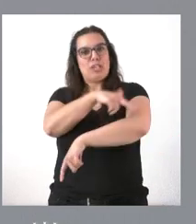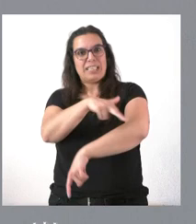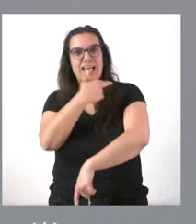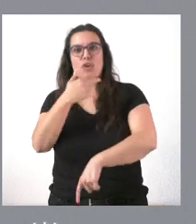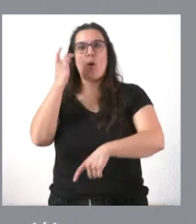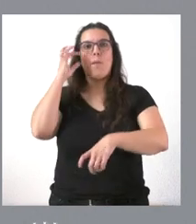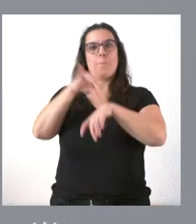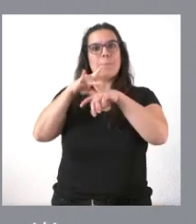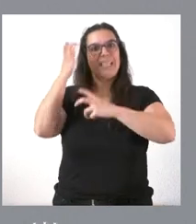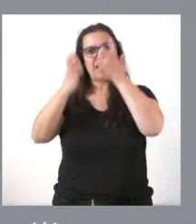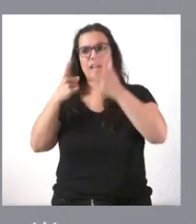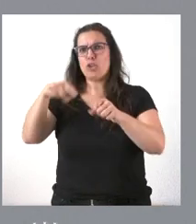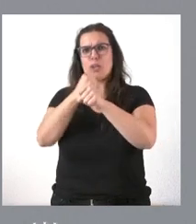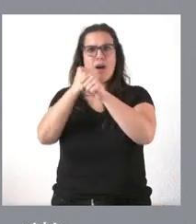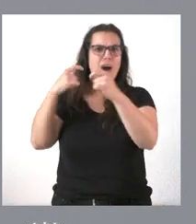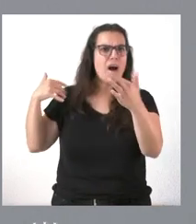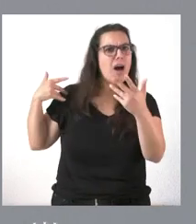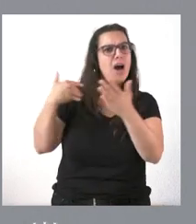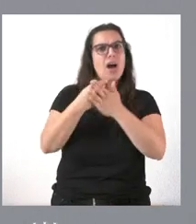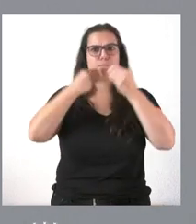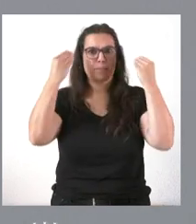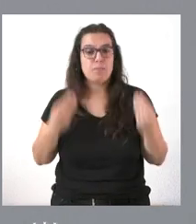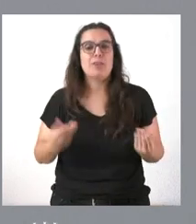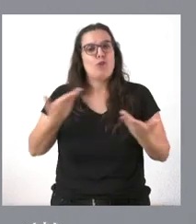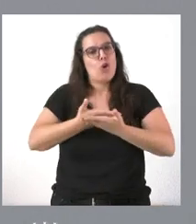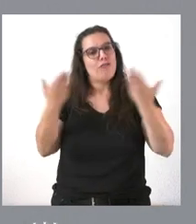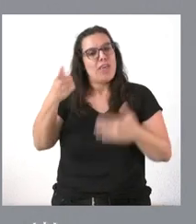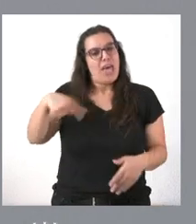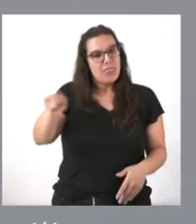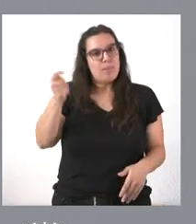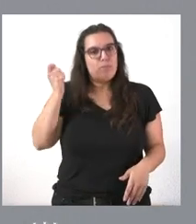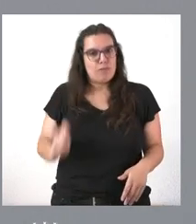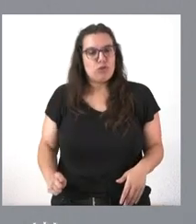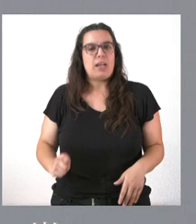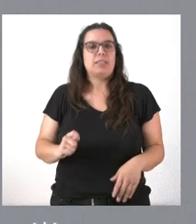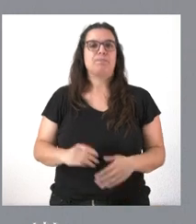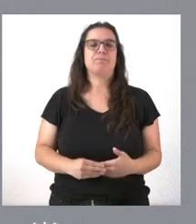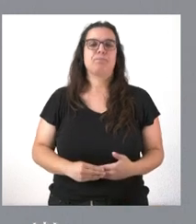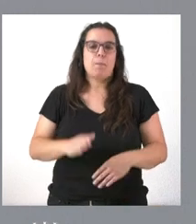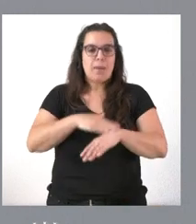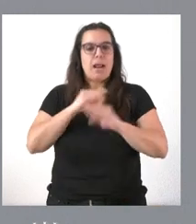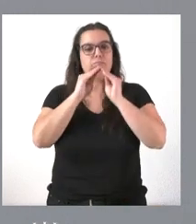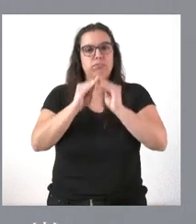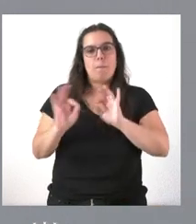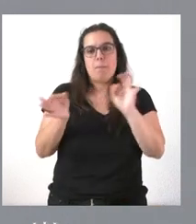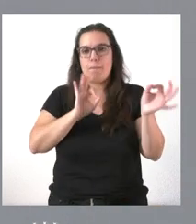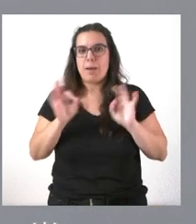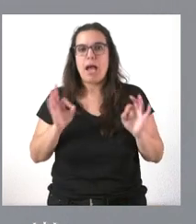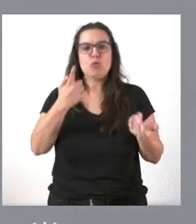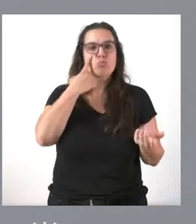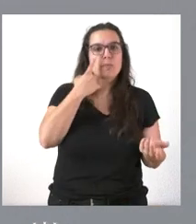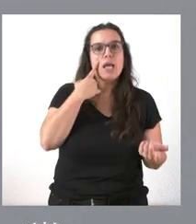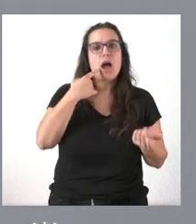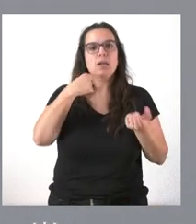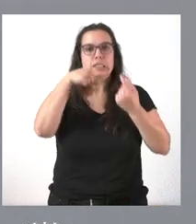veterinarios que se han dedicado ese trabajo y vamos a confiar en esos profesionales sanitarios en el trabajo que tienen por delante para preparar para supervisar